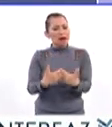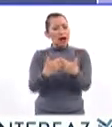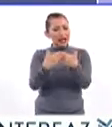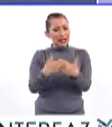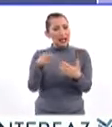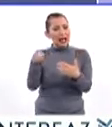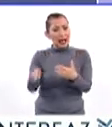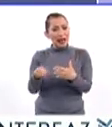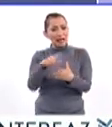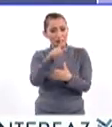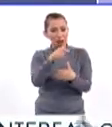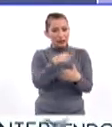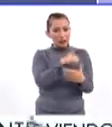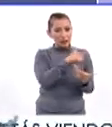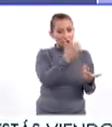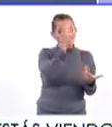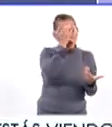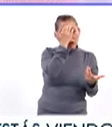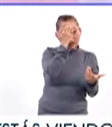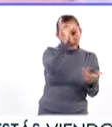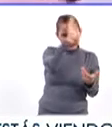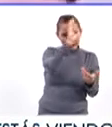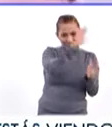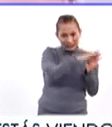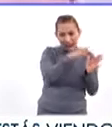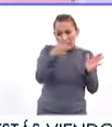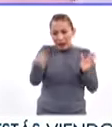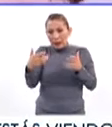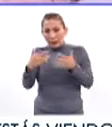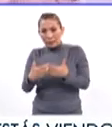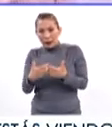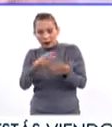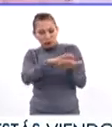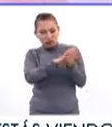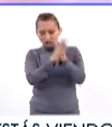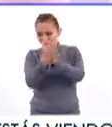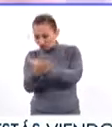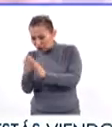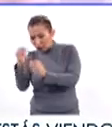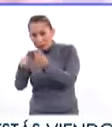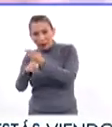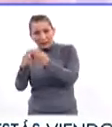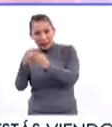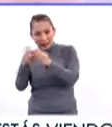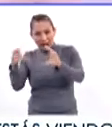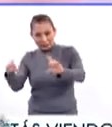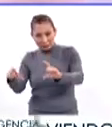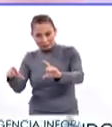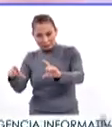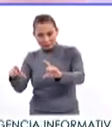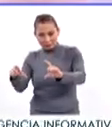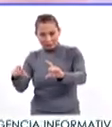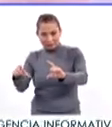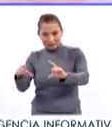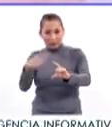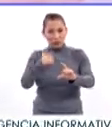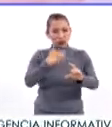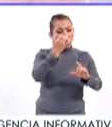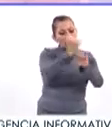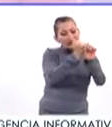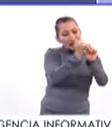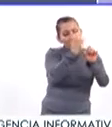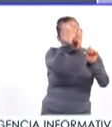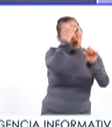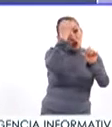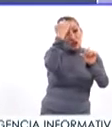Es lo que viene después de la aplicación del conocimiento científico en la transformación de los materiales. Vamos a entenderlo así.